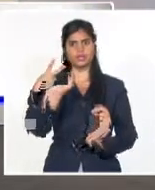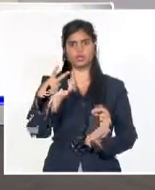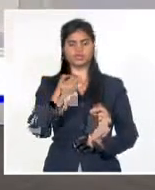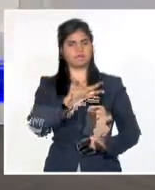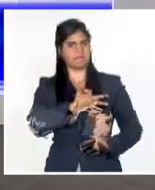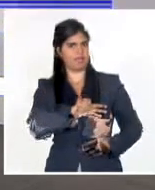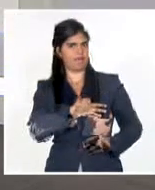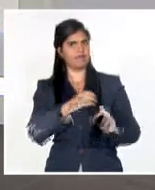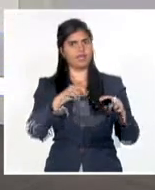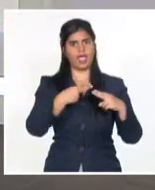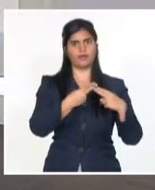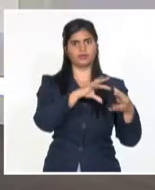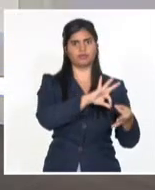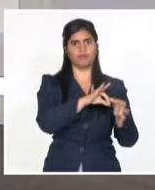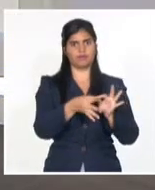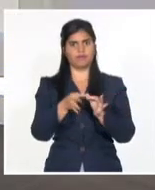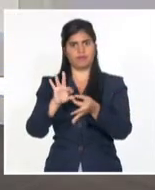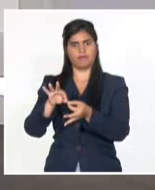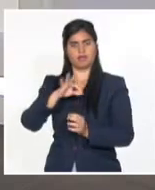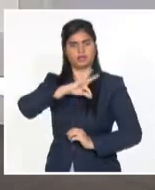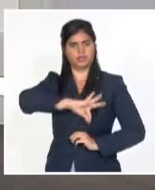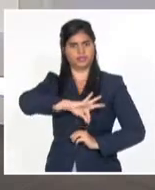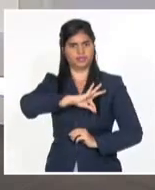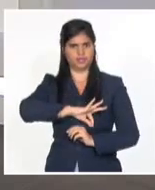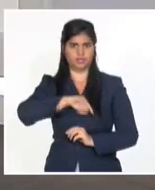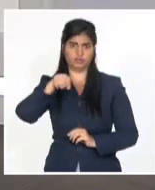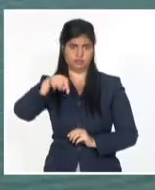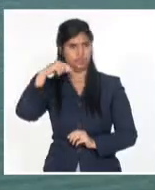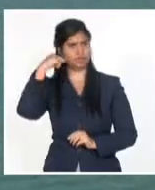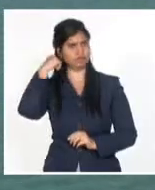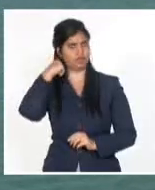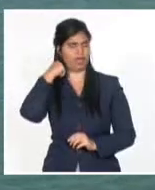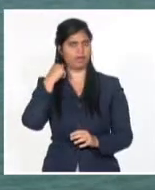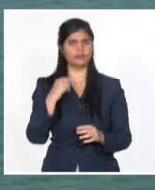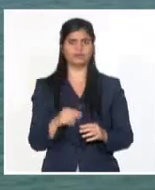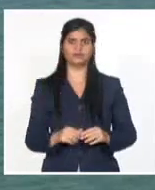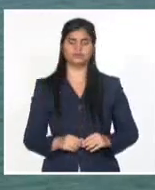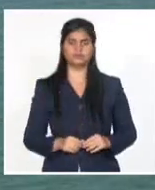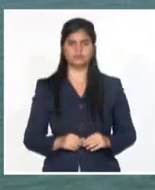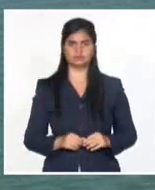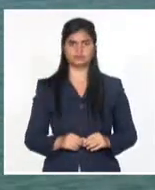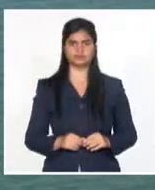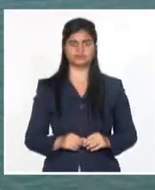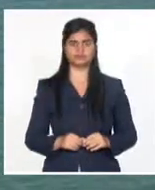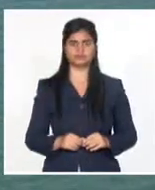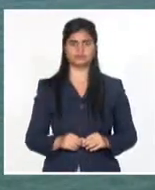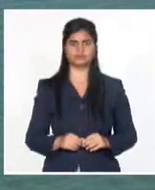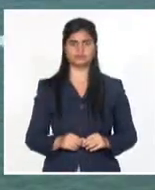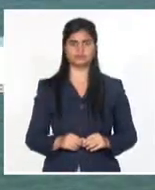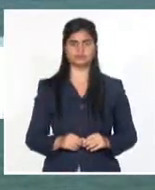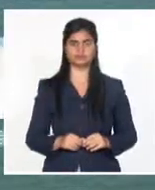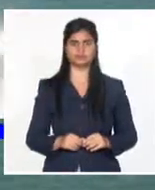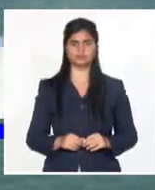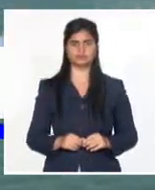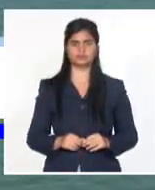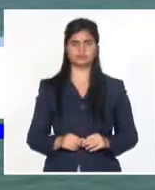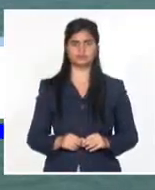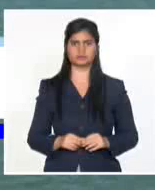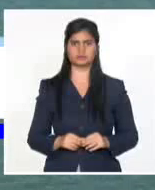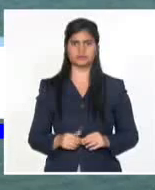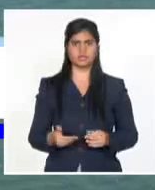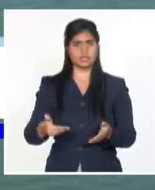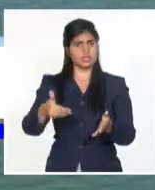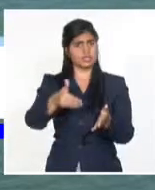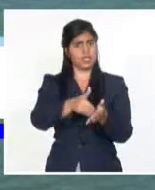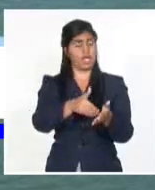Juegos Panamericanos de Santiago de Chile 2023. Estas nuevas preseas de nuestro país llegaron en la Laguna Grande Pedro